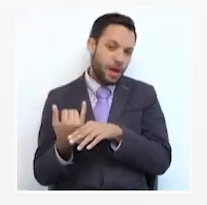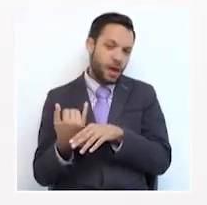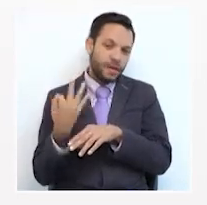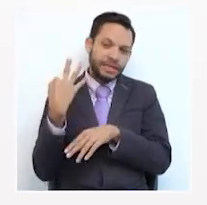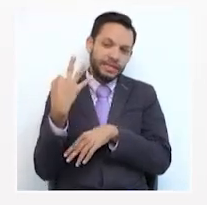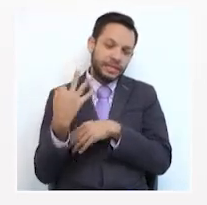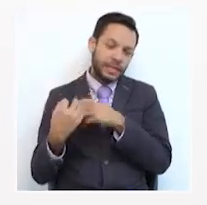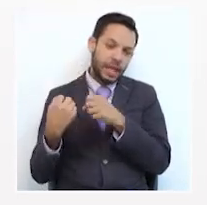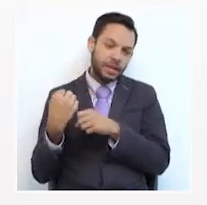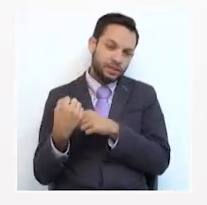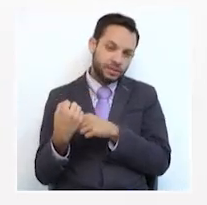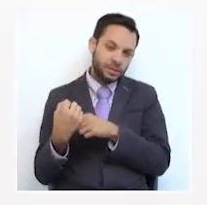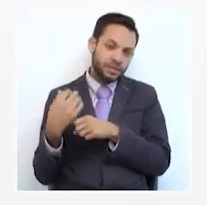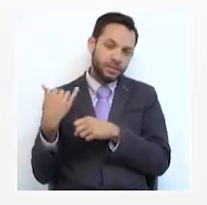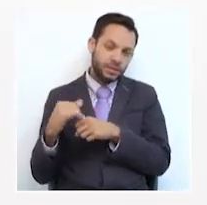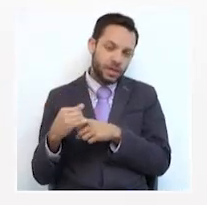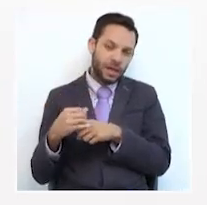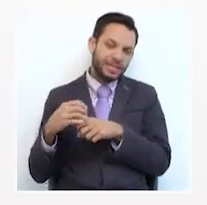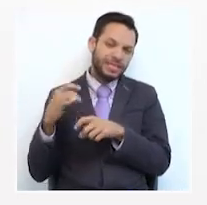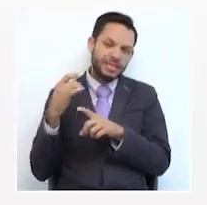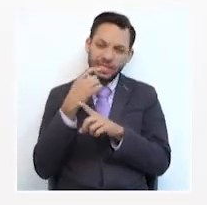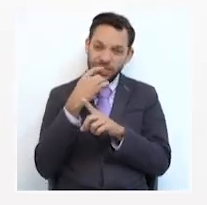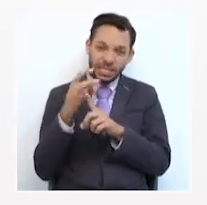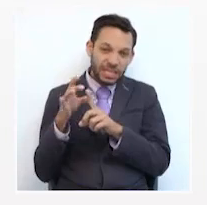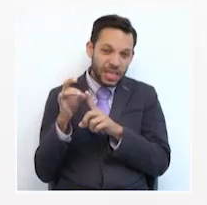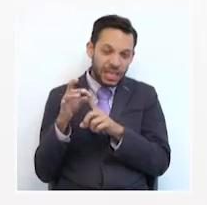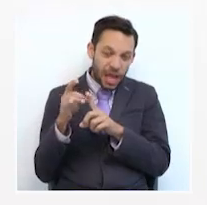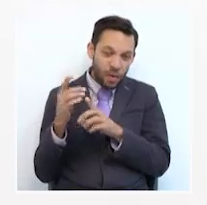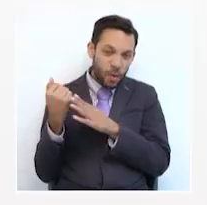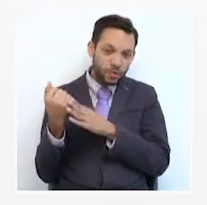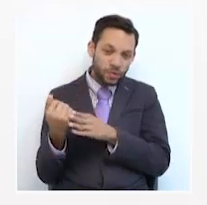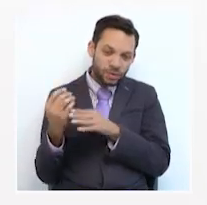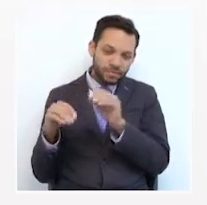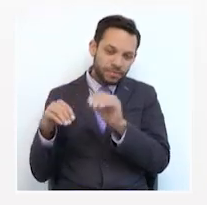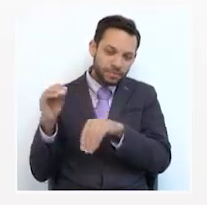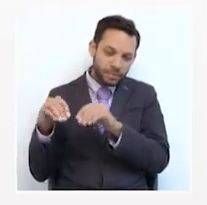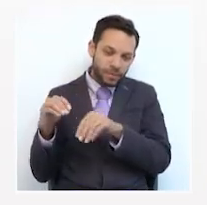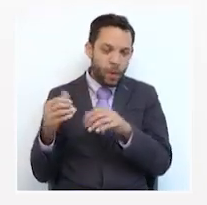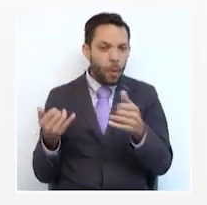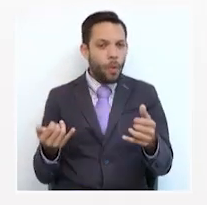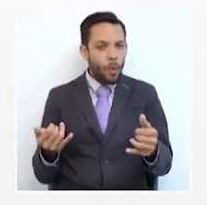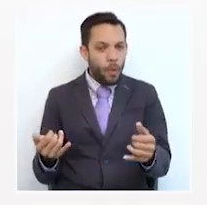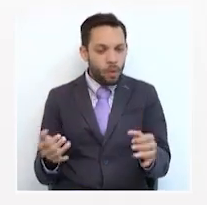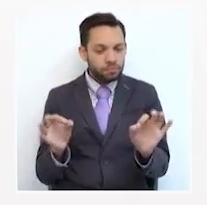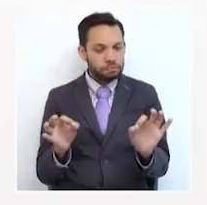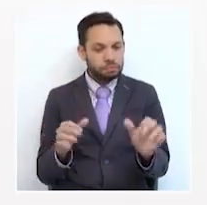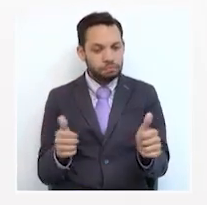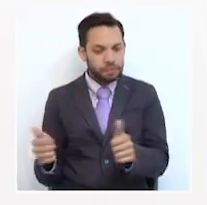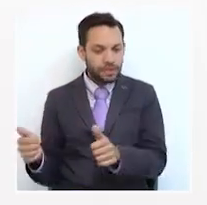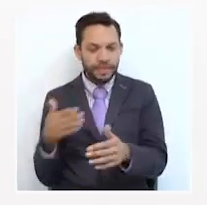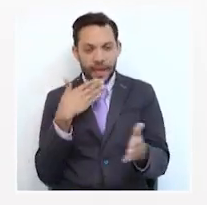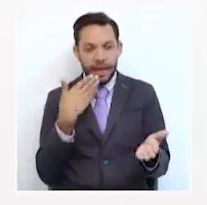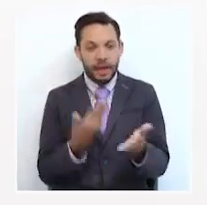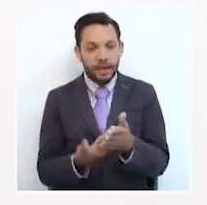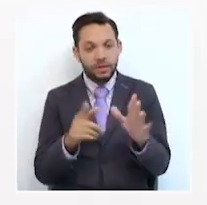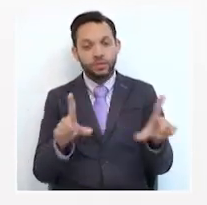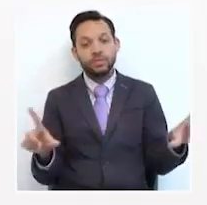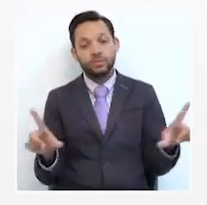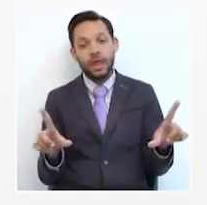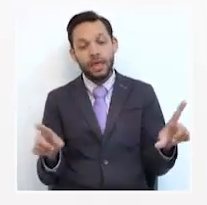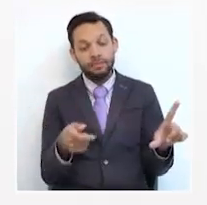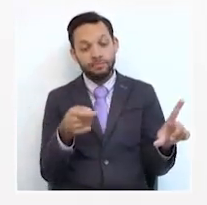clivajes de titanio en el cerebro actualmente me siento muy bien no he cuidado mucho gracias a su programa que bendición